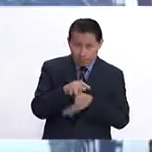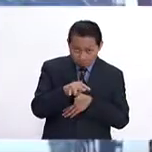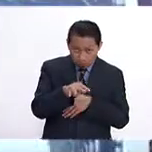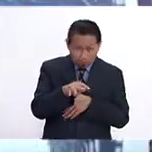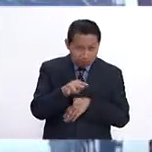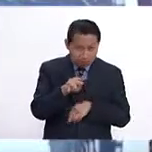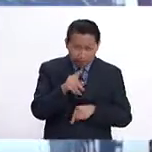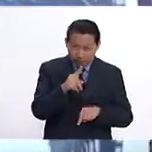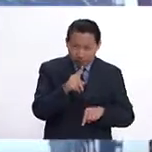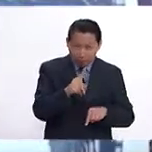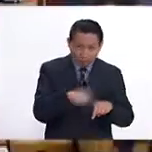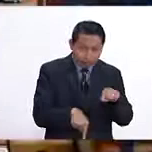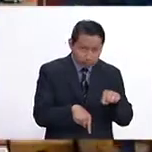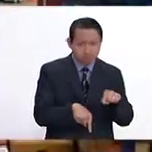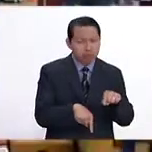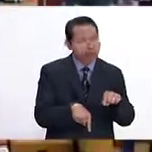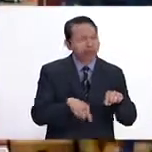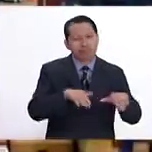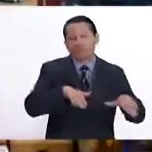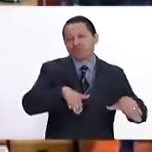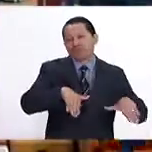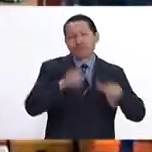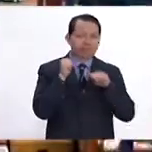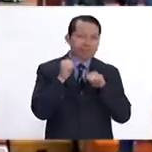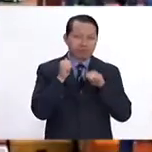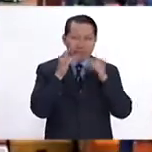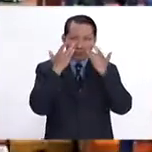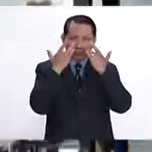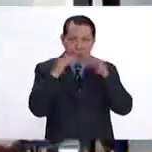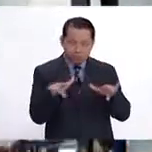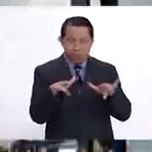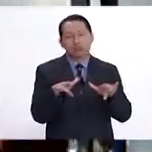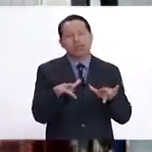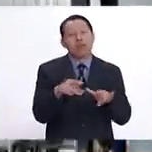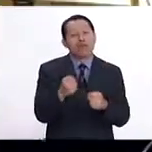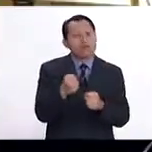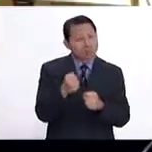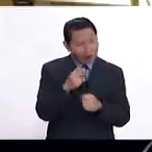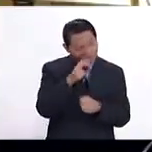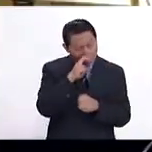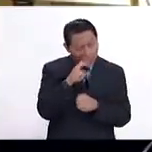salen. Así de radicales fueron. Claro. Entonces, en ese sentido, pues también tenemos